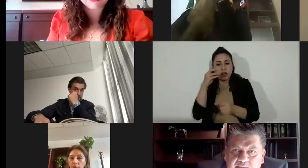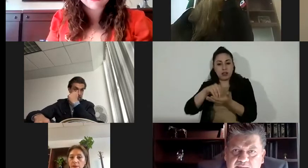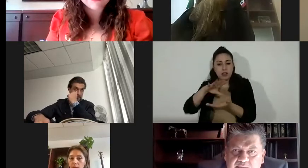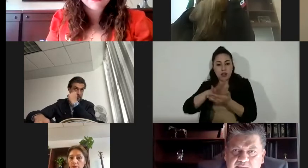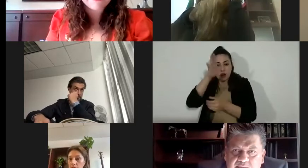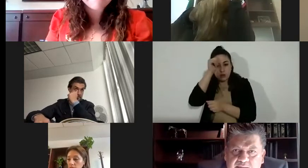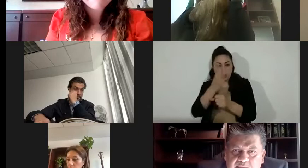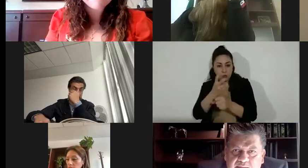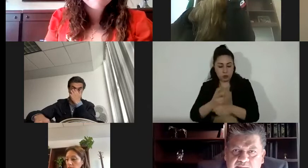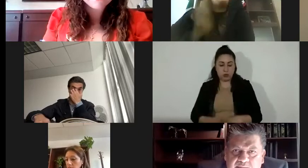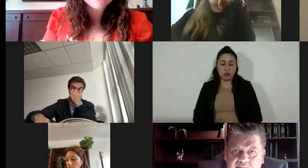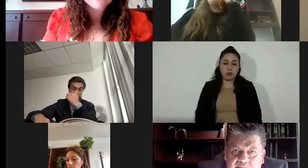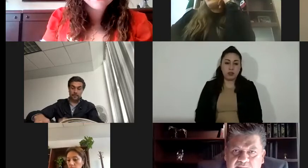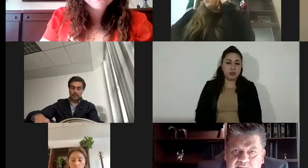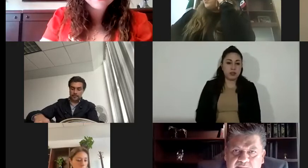acuerdo.